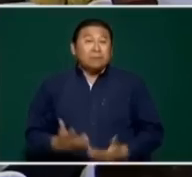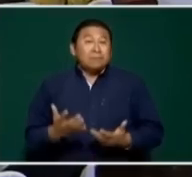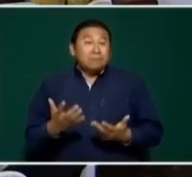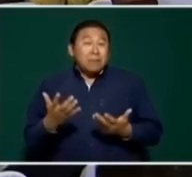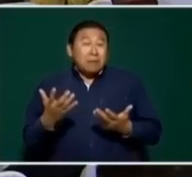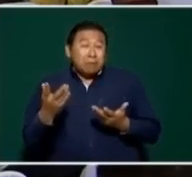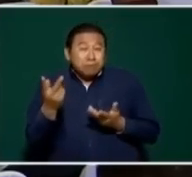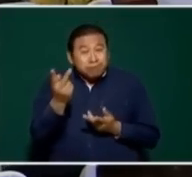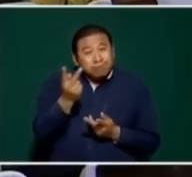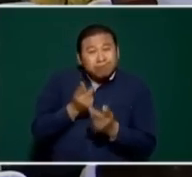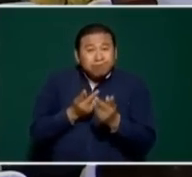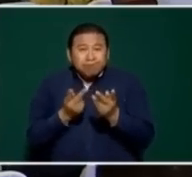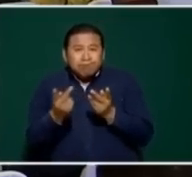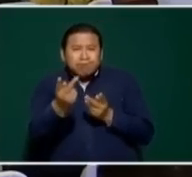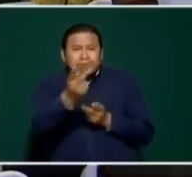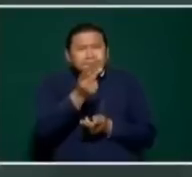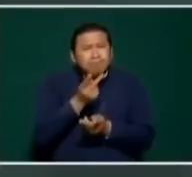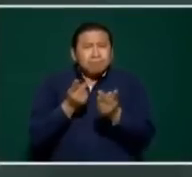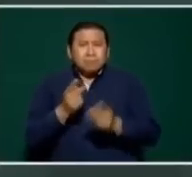cuestionar